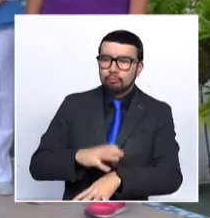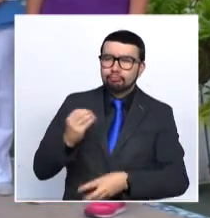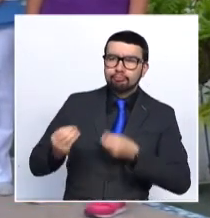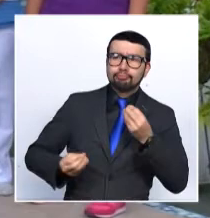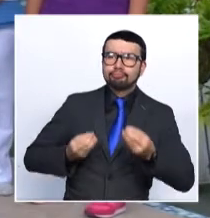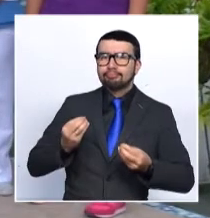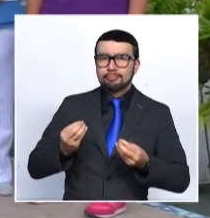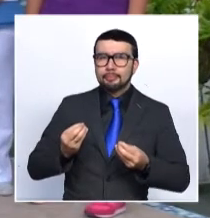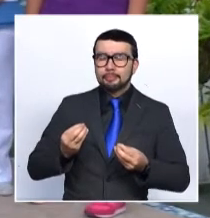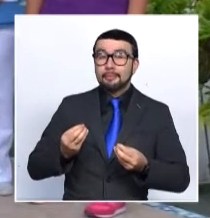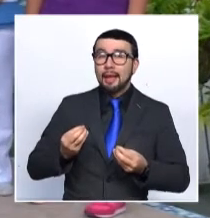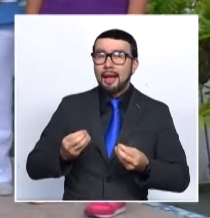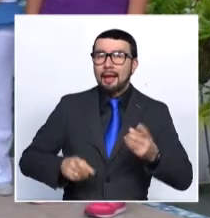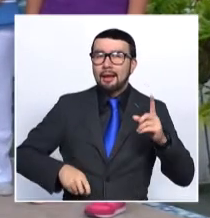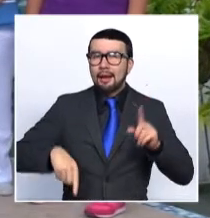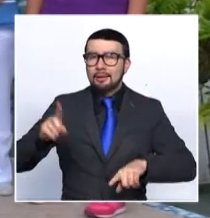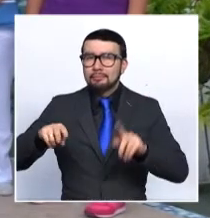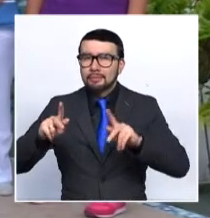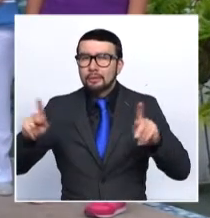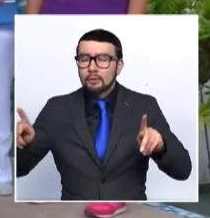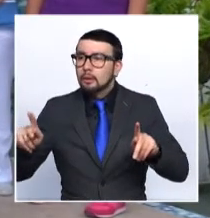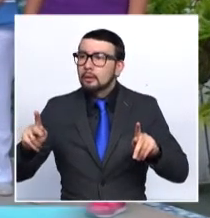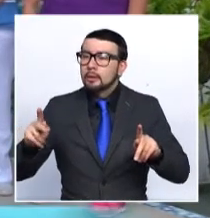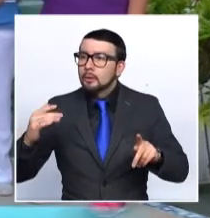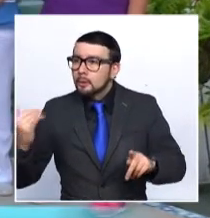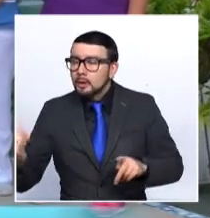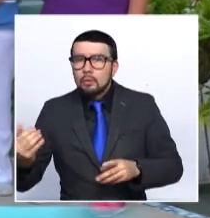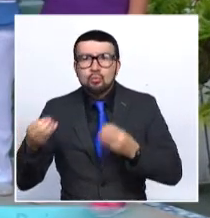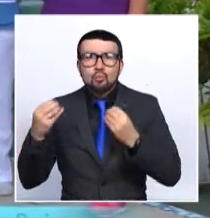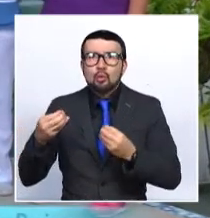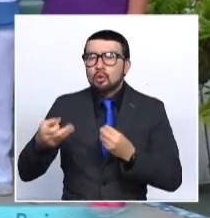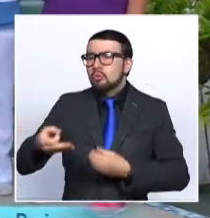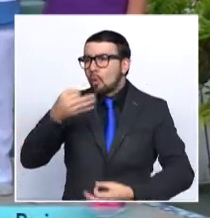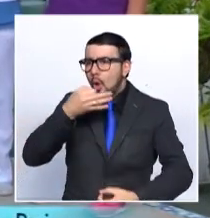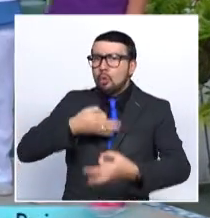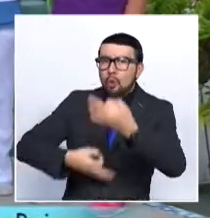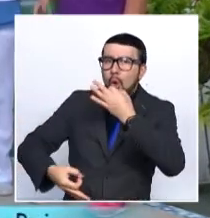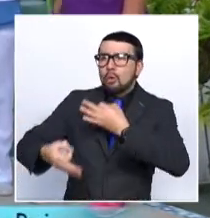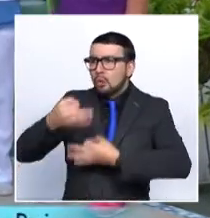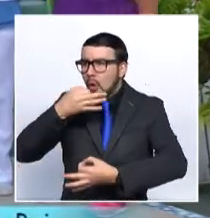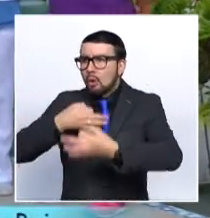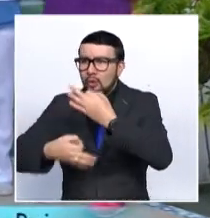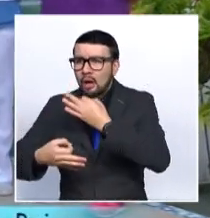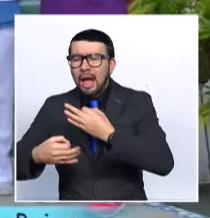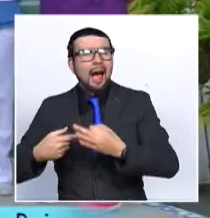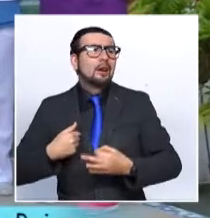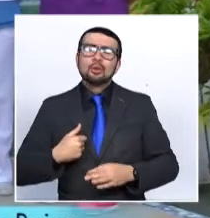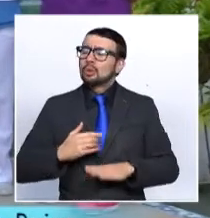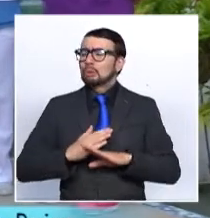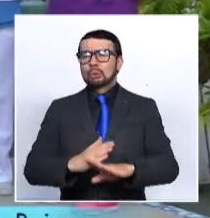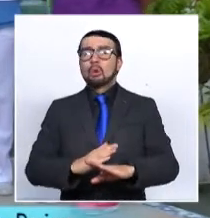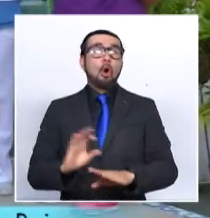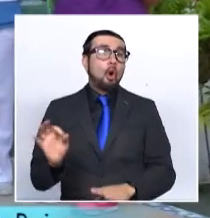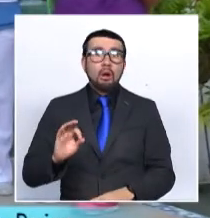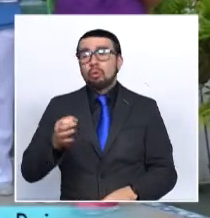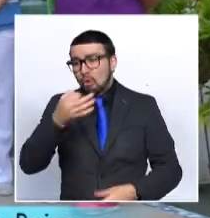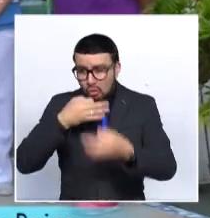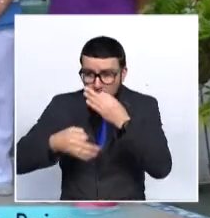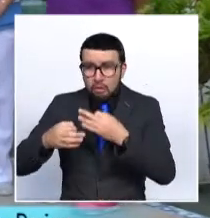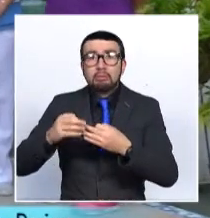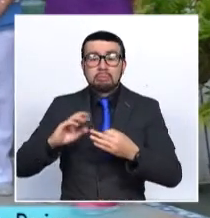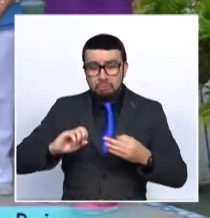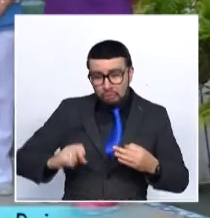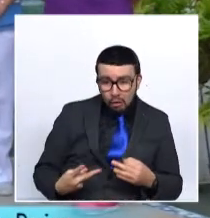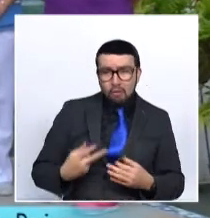con pacientes que han manejado cantidad de medicamentos y ya no los quieren tomar o tienen efectos secundarios severos con